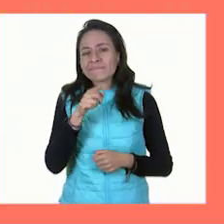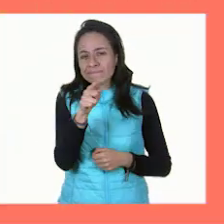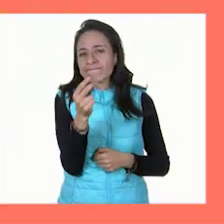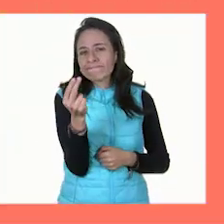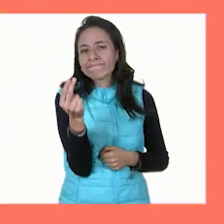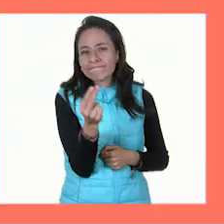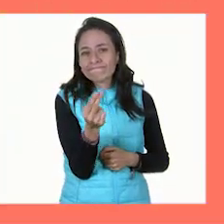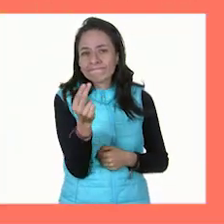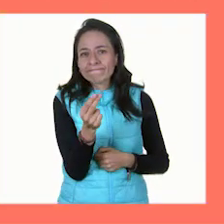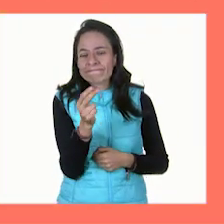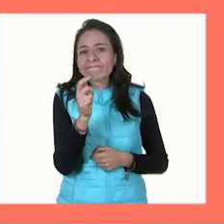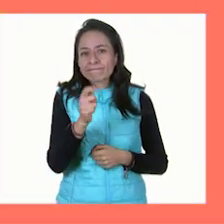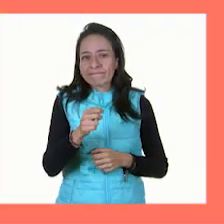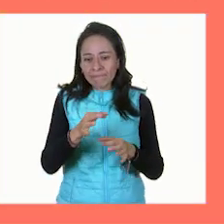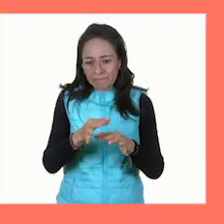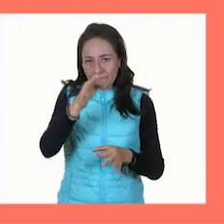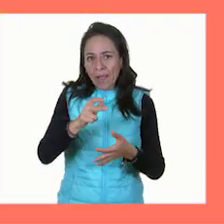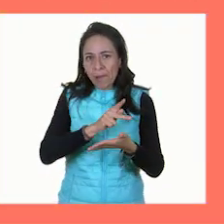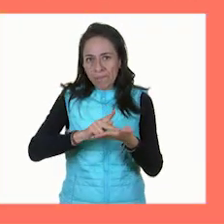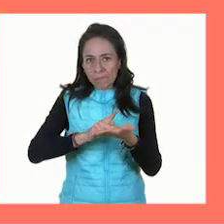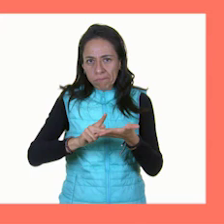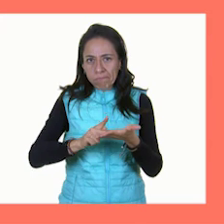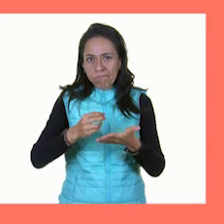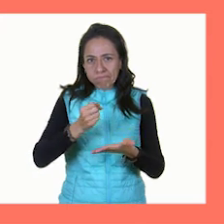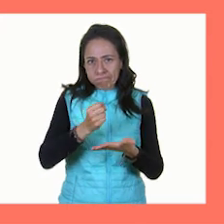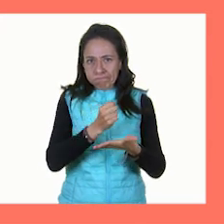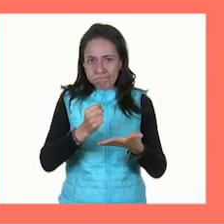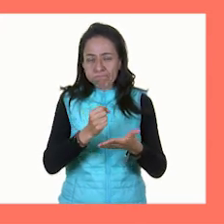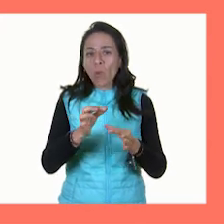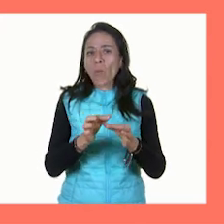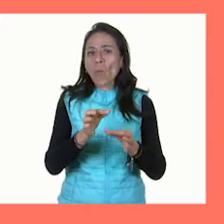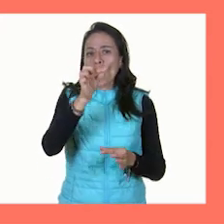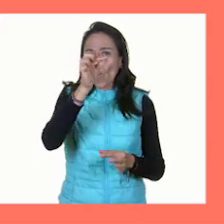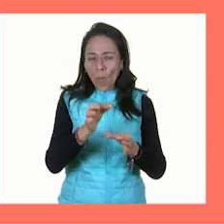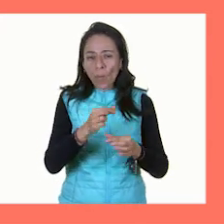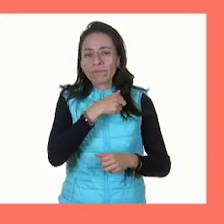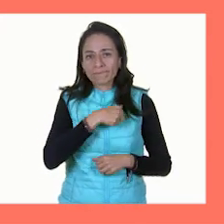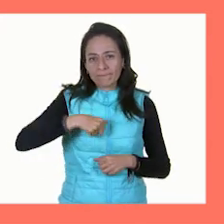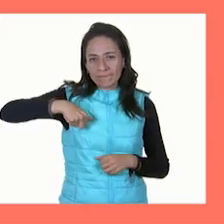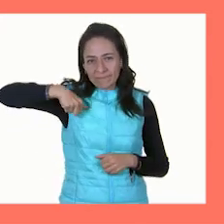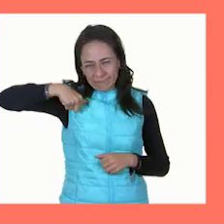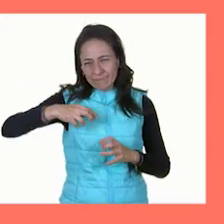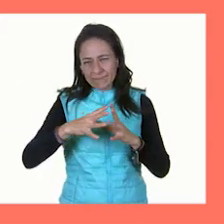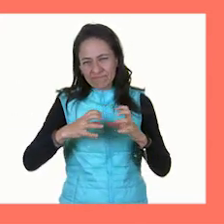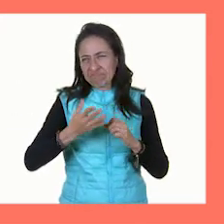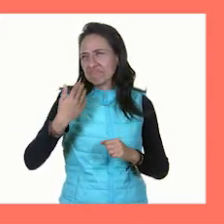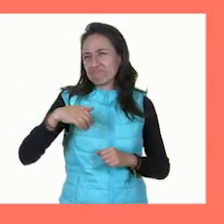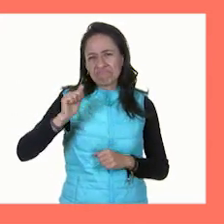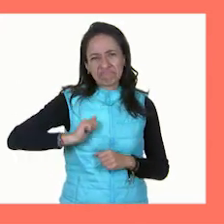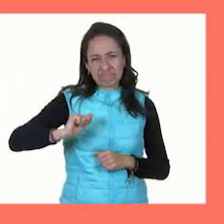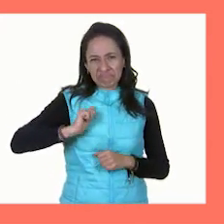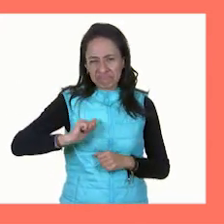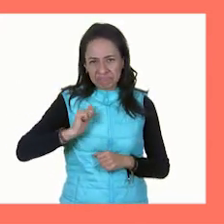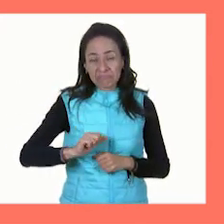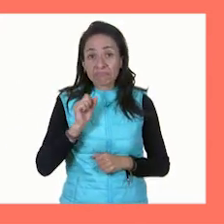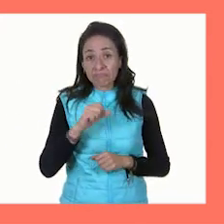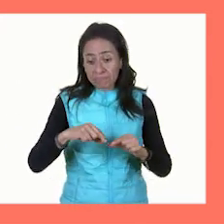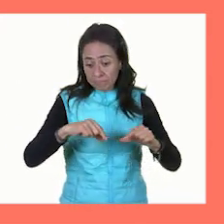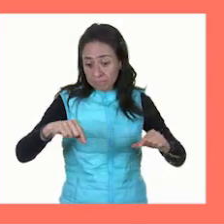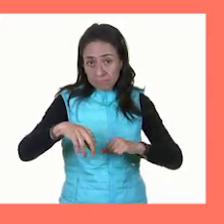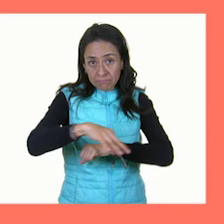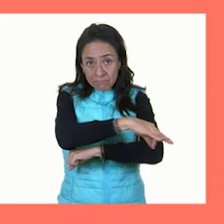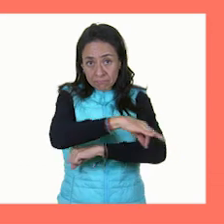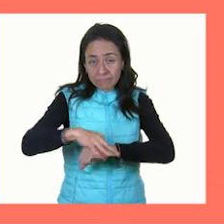Necesitarás un plumón o una pluma, una playera de algodón que ya no uses, una regla